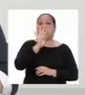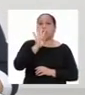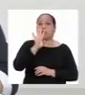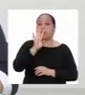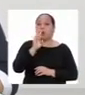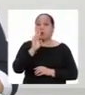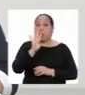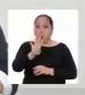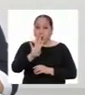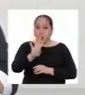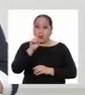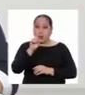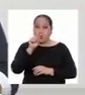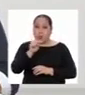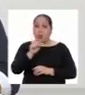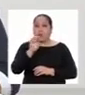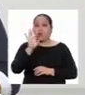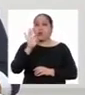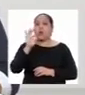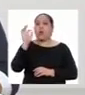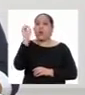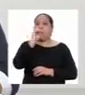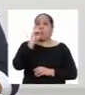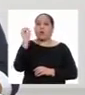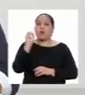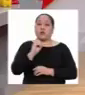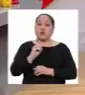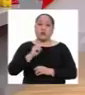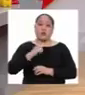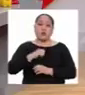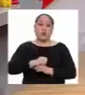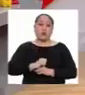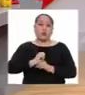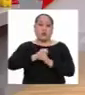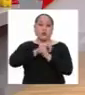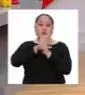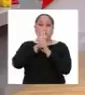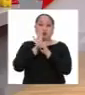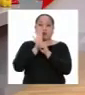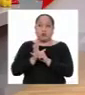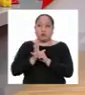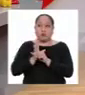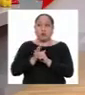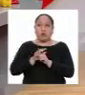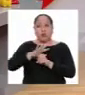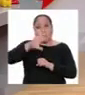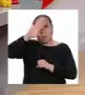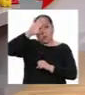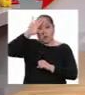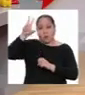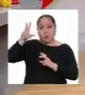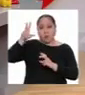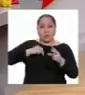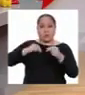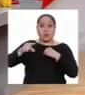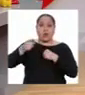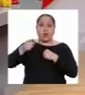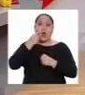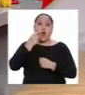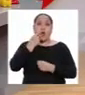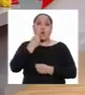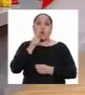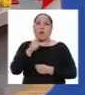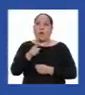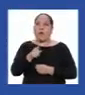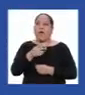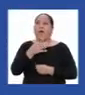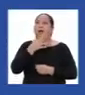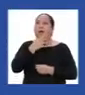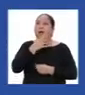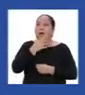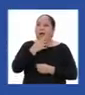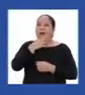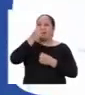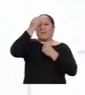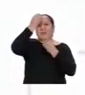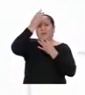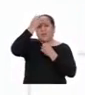los casos de COVID-19 registrados son varones. Estoy recibiendo información a través de la